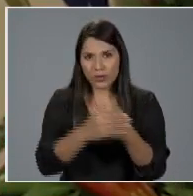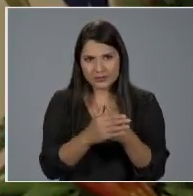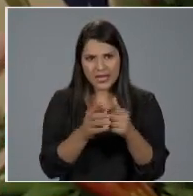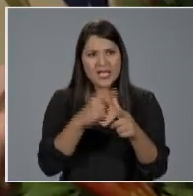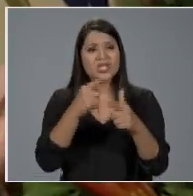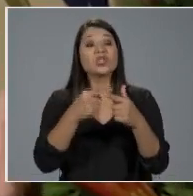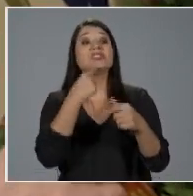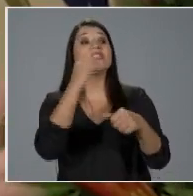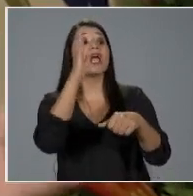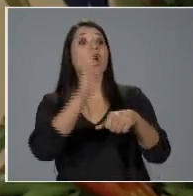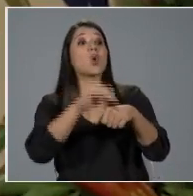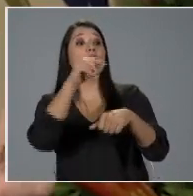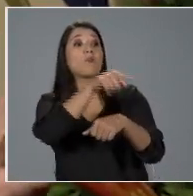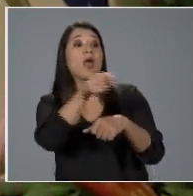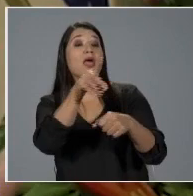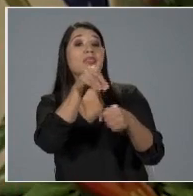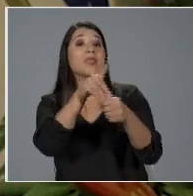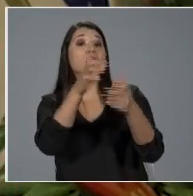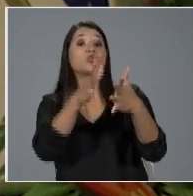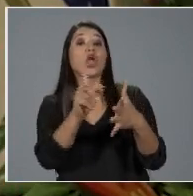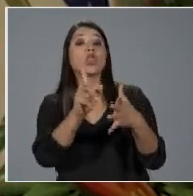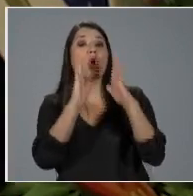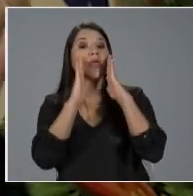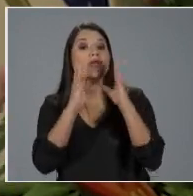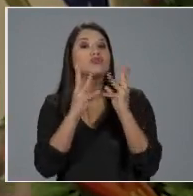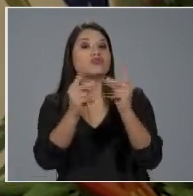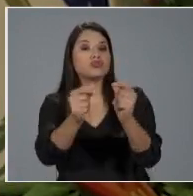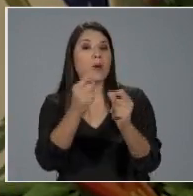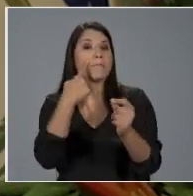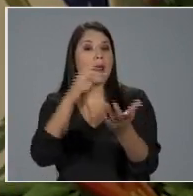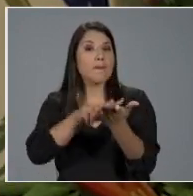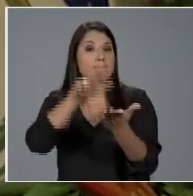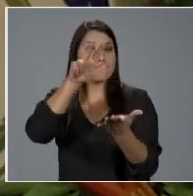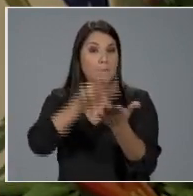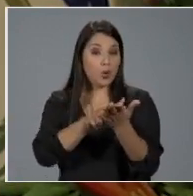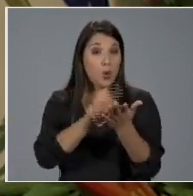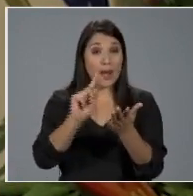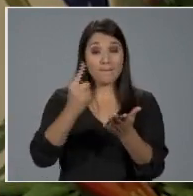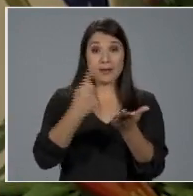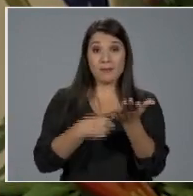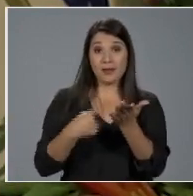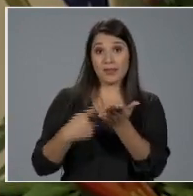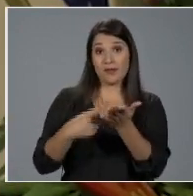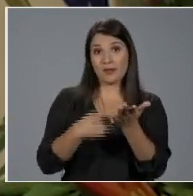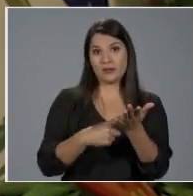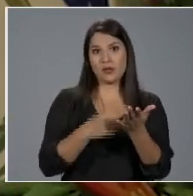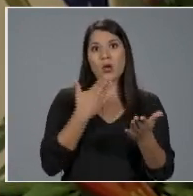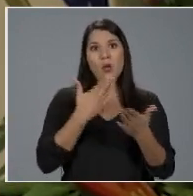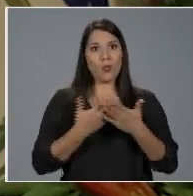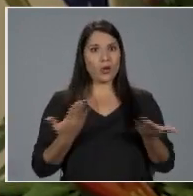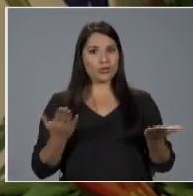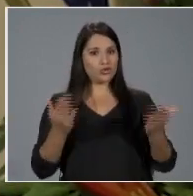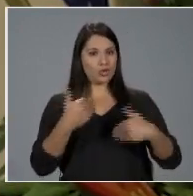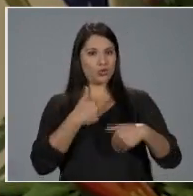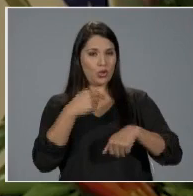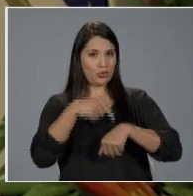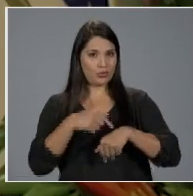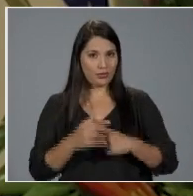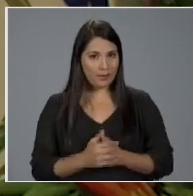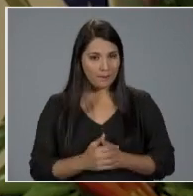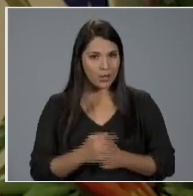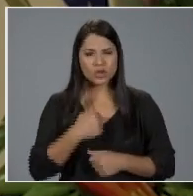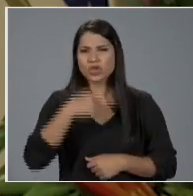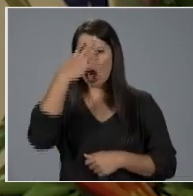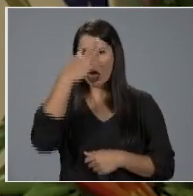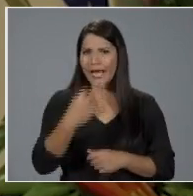diputados no aceleraron lo suficiente para haber aprobado, por lo menos en primer debate, bueno, es que no tuvieron tiempo. Yo creo que